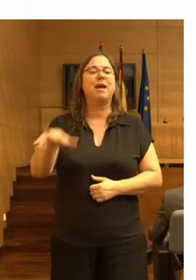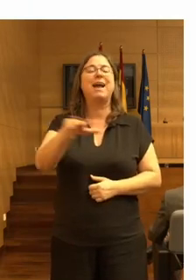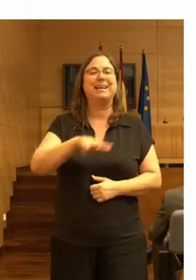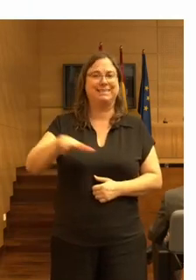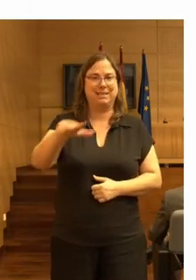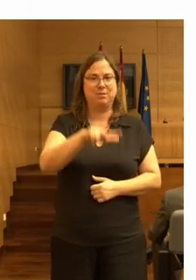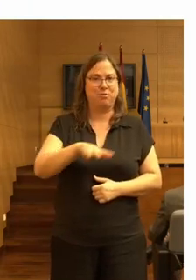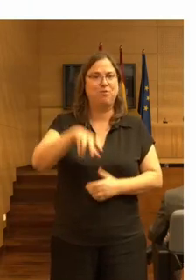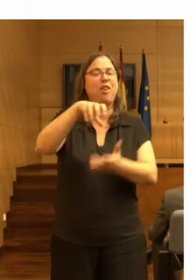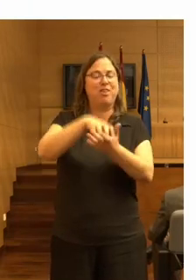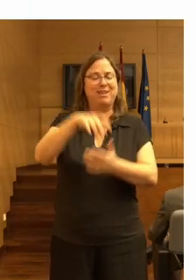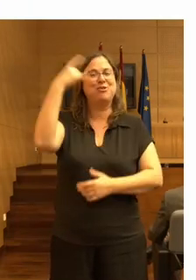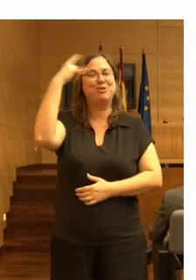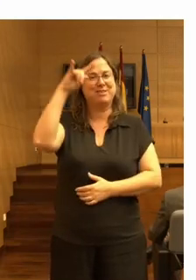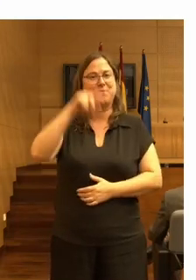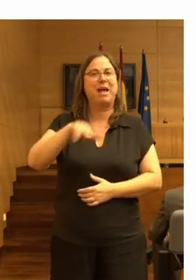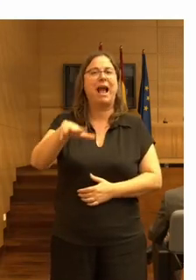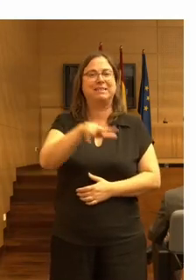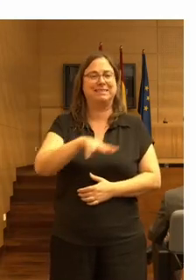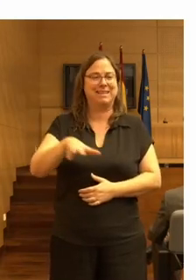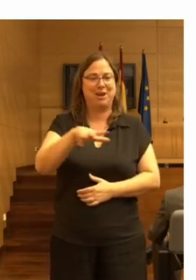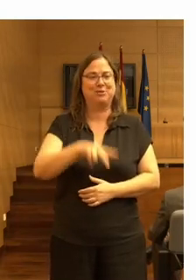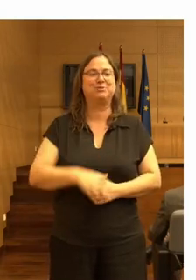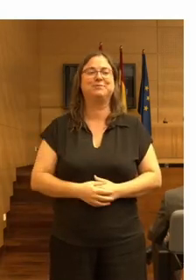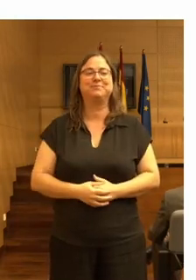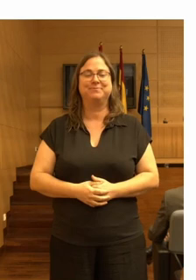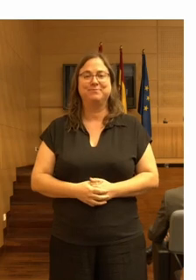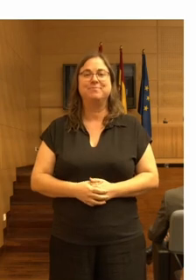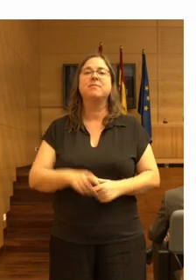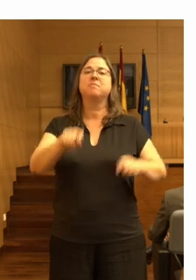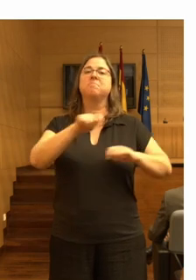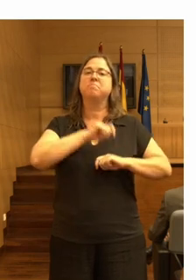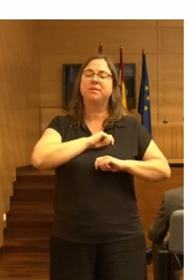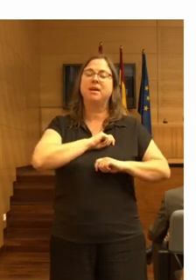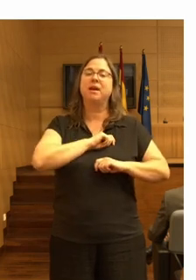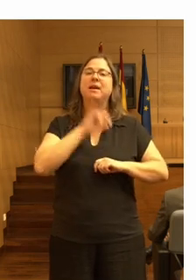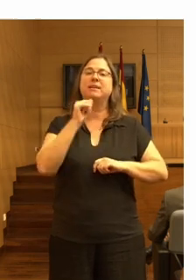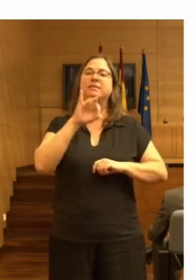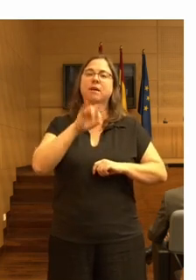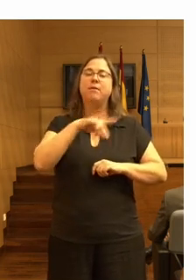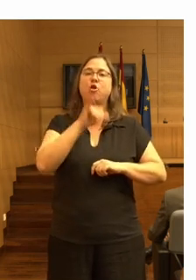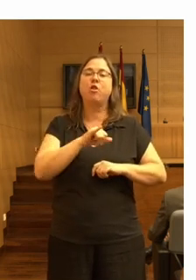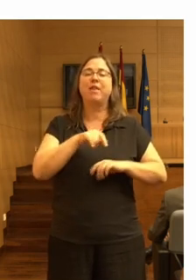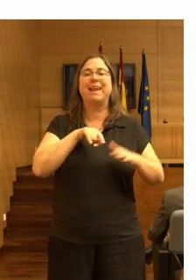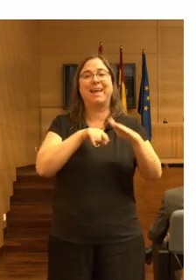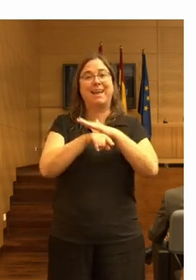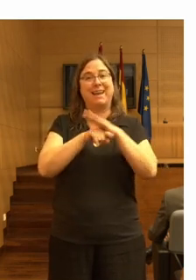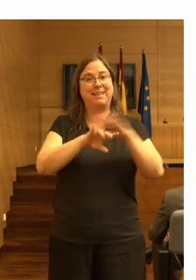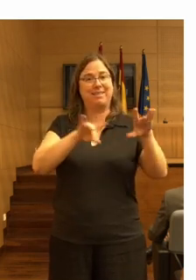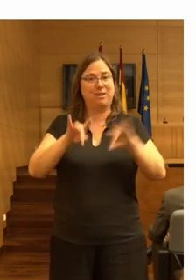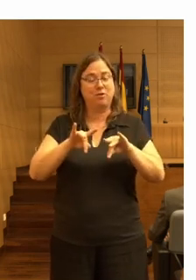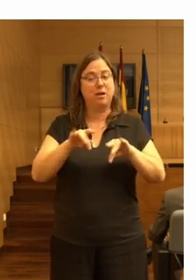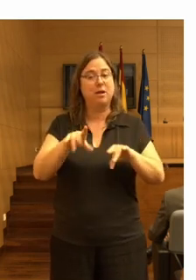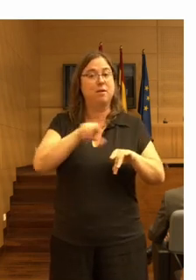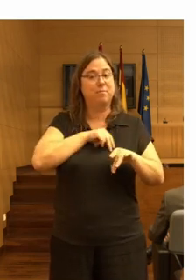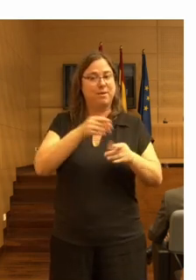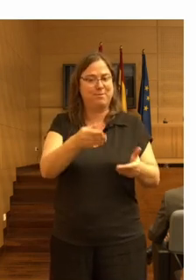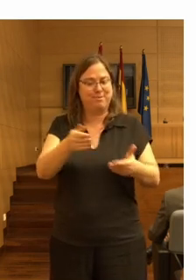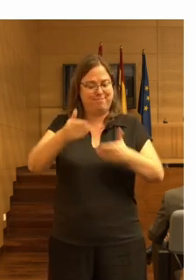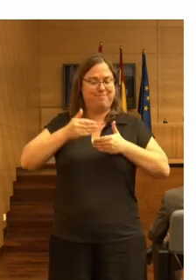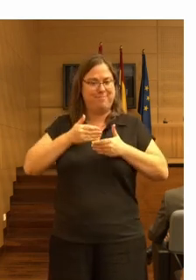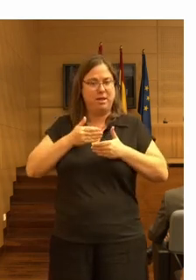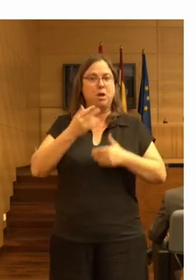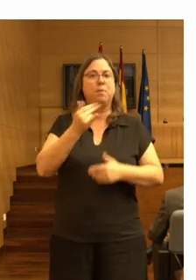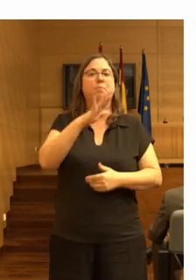en la provincia de Salamanca. Entrega el premio Isabel Fernández Cambón, la gerente territorial. Y recoge el premio